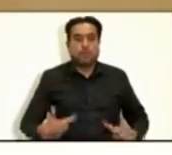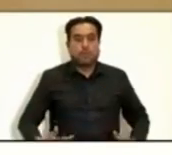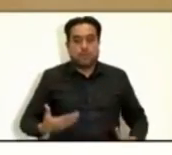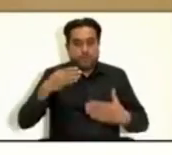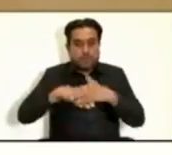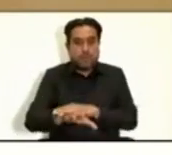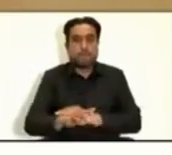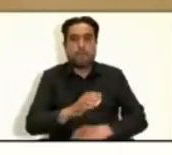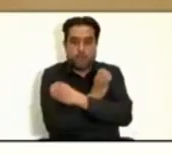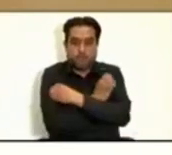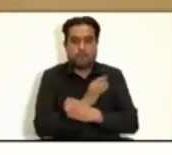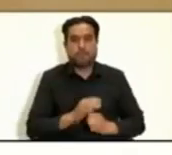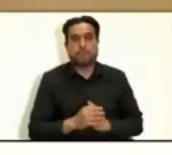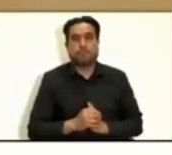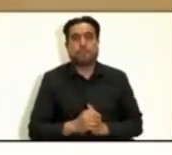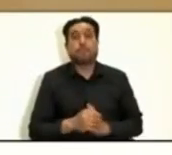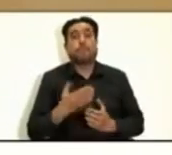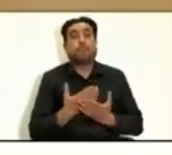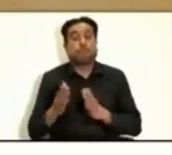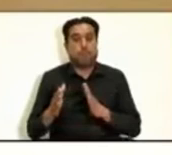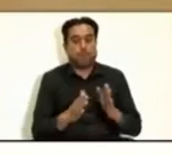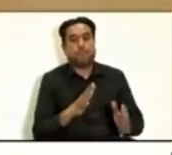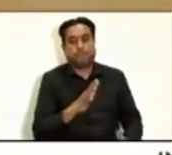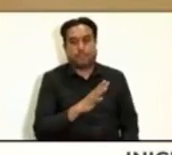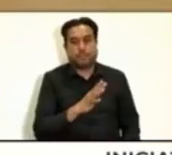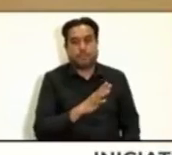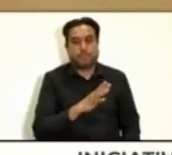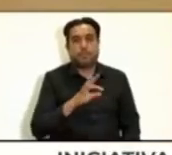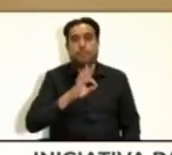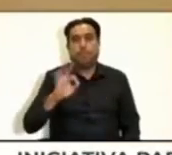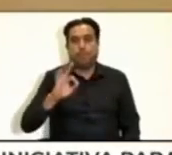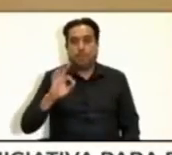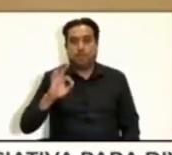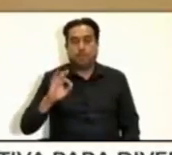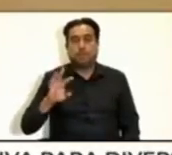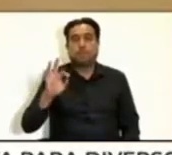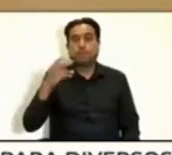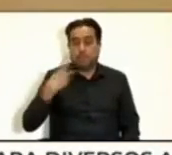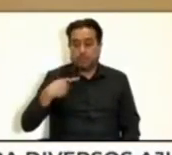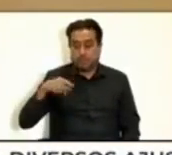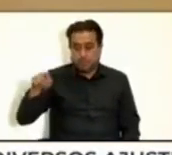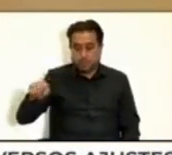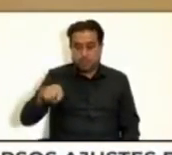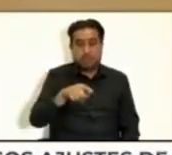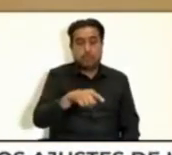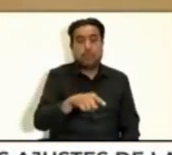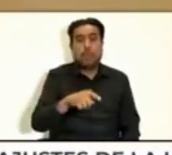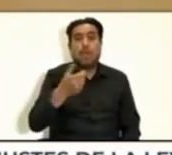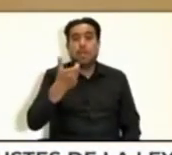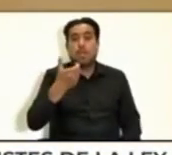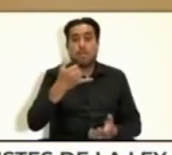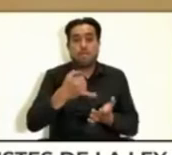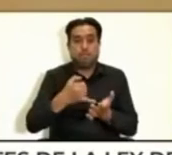segundo término existe la posibilidad de etiquetar total o parcialmente el impuesto sobre nóminas